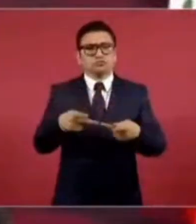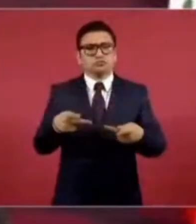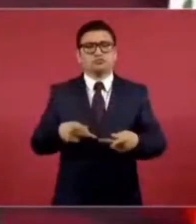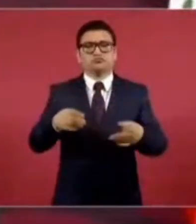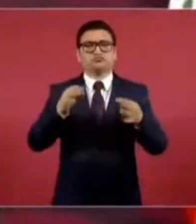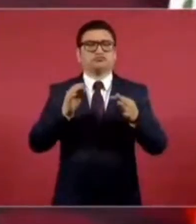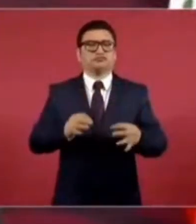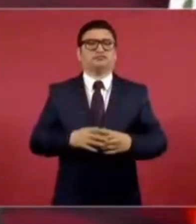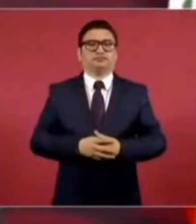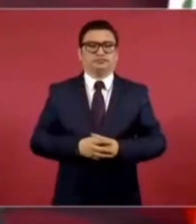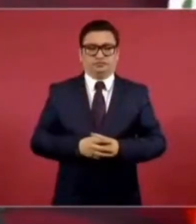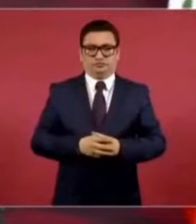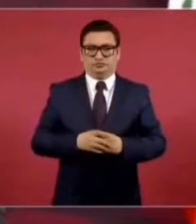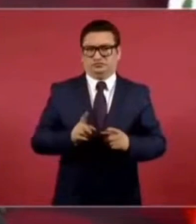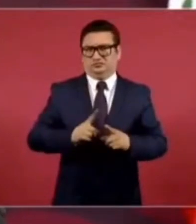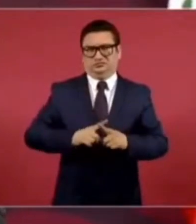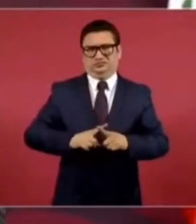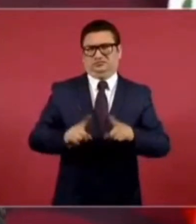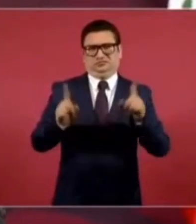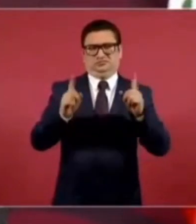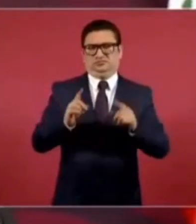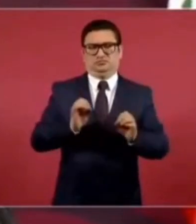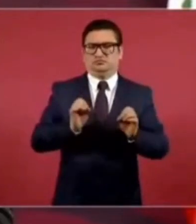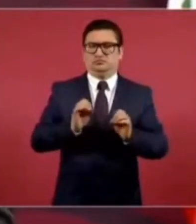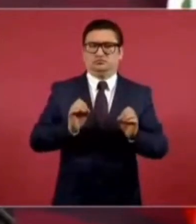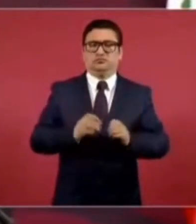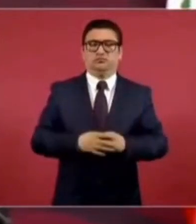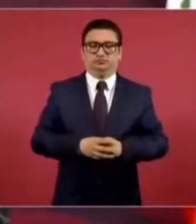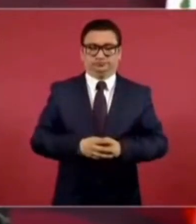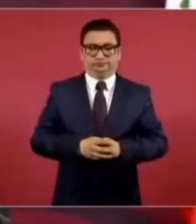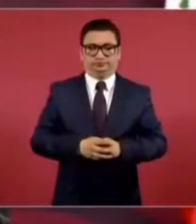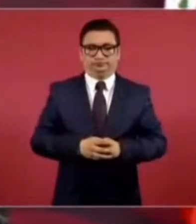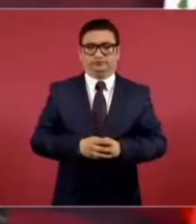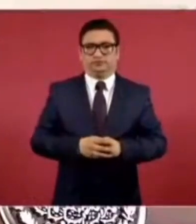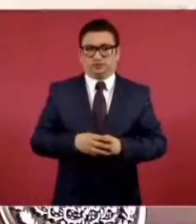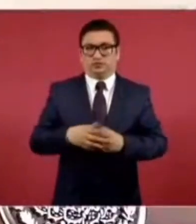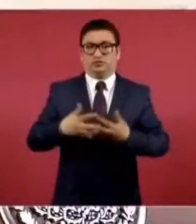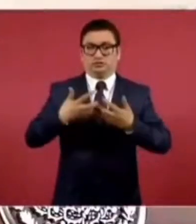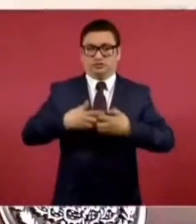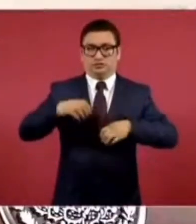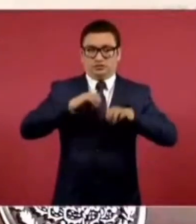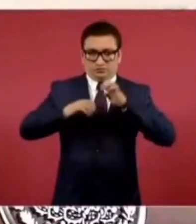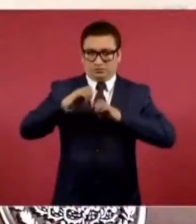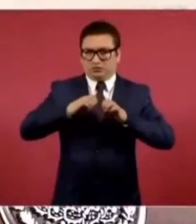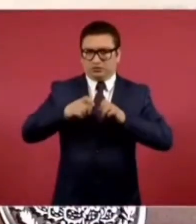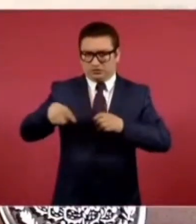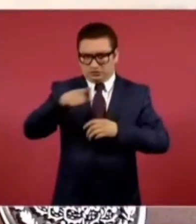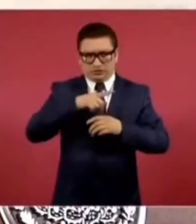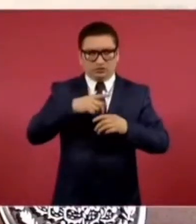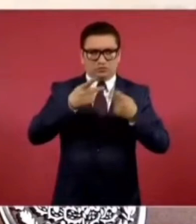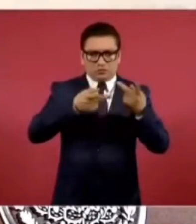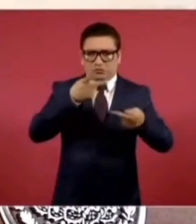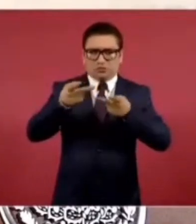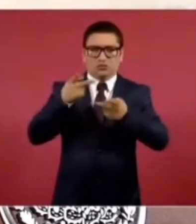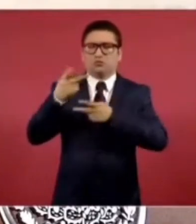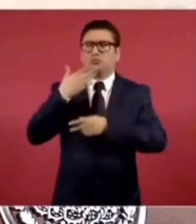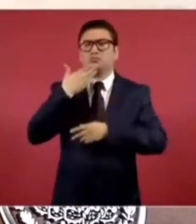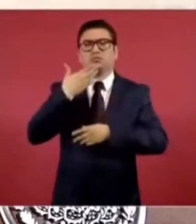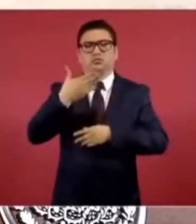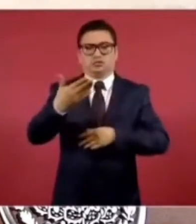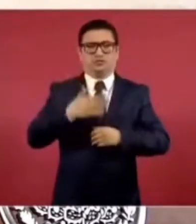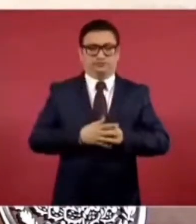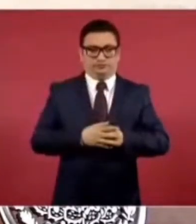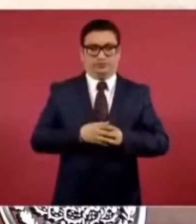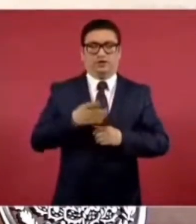no diferencias sustanciales están bien las empresas encuestadoras entonces me